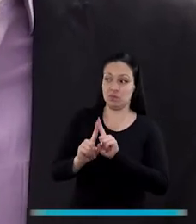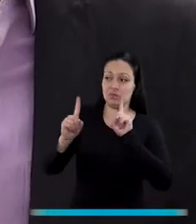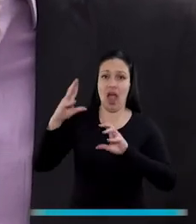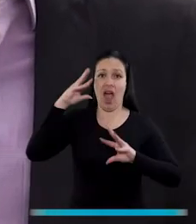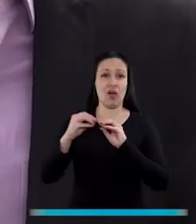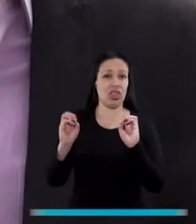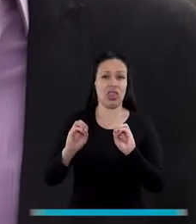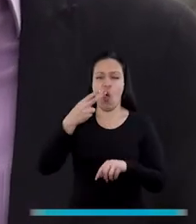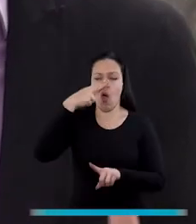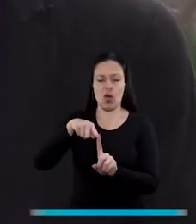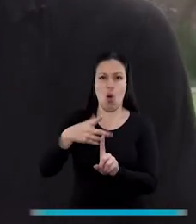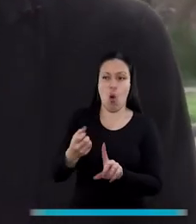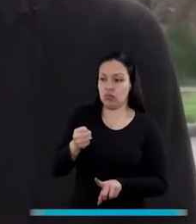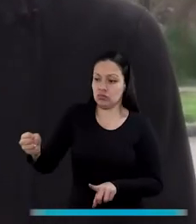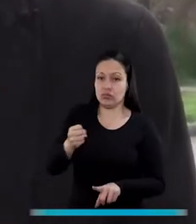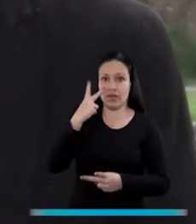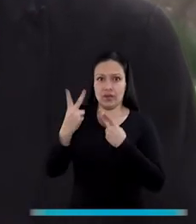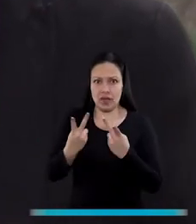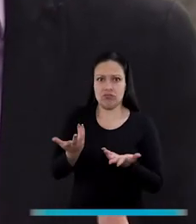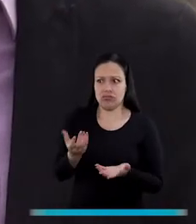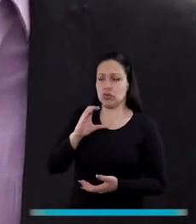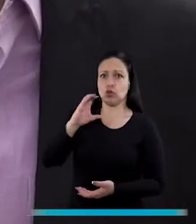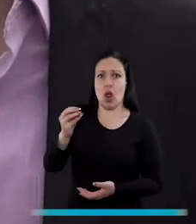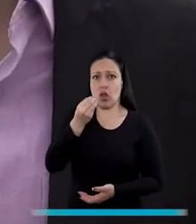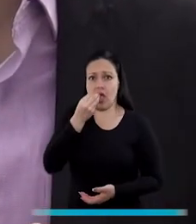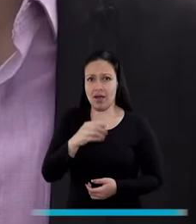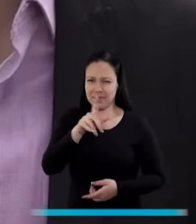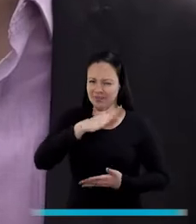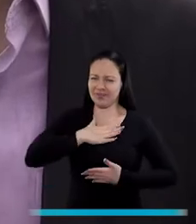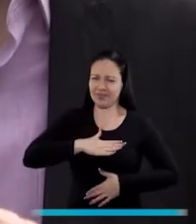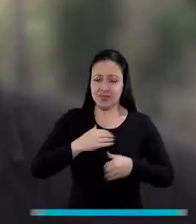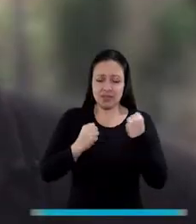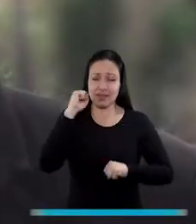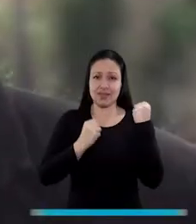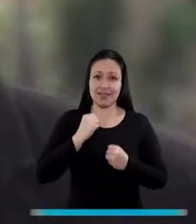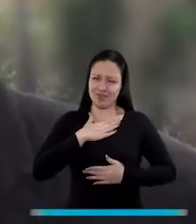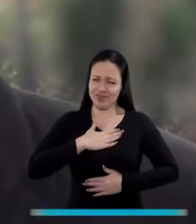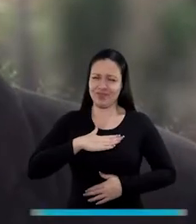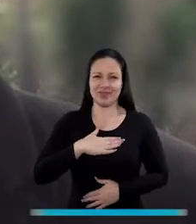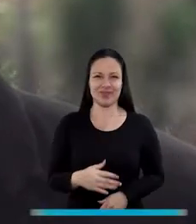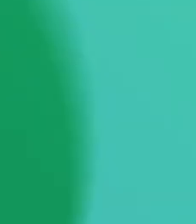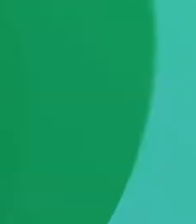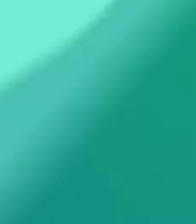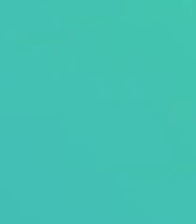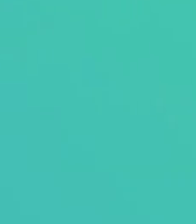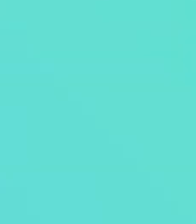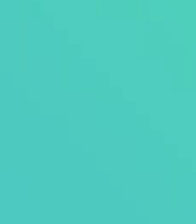¿Separados pero sin ponerse de acuerdo en el régimen de visitas y obligaciones alimentarias de sus hijos? Tranquilos, no se